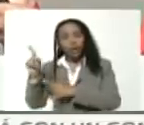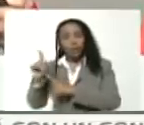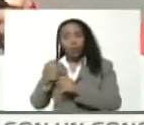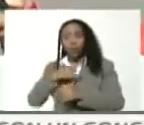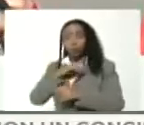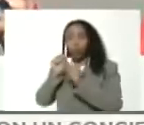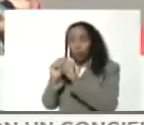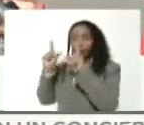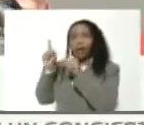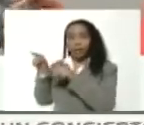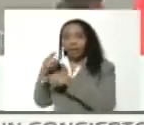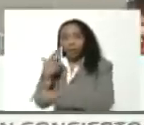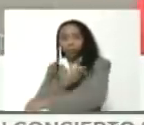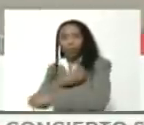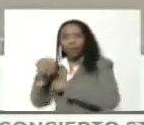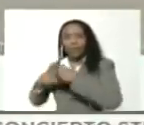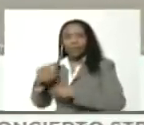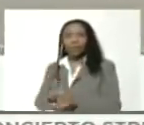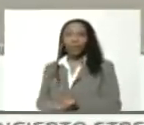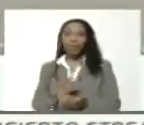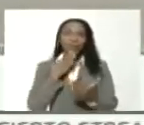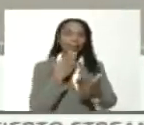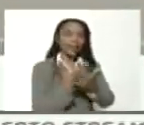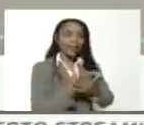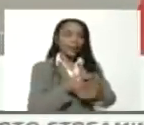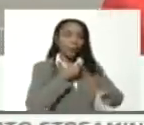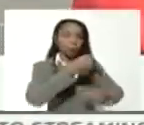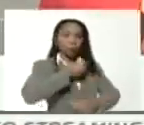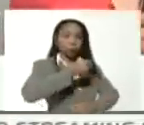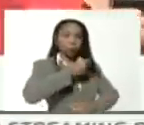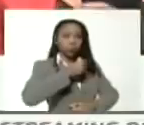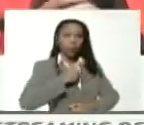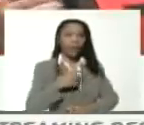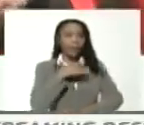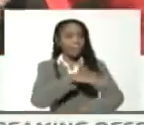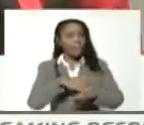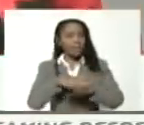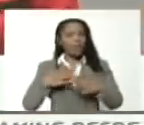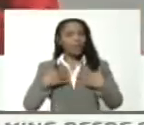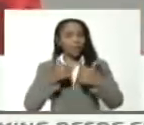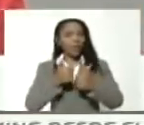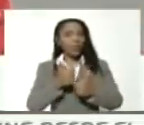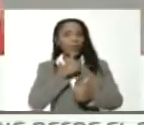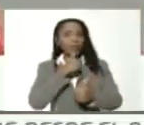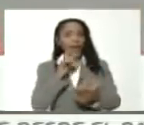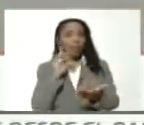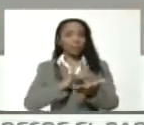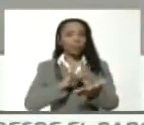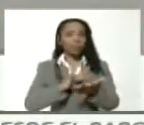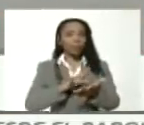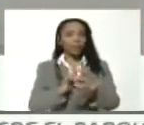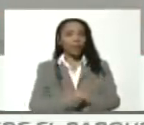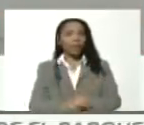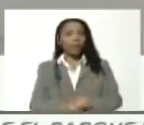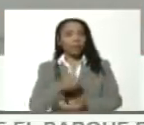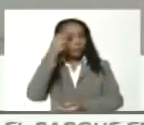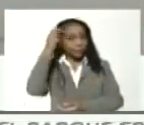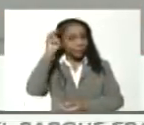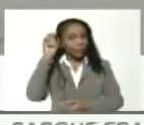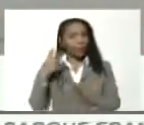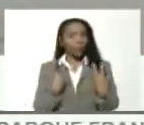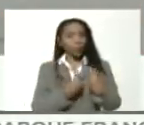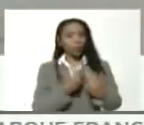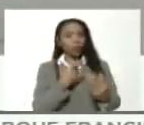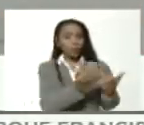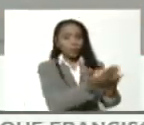expectativa con esta vacuna que se está creando. Bien, agradecemos las declaraciones del ministro Carlos Alvarado, quien se encuentra... Y el canciller de la República, Jorge Arreaza,